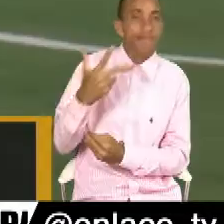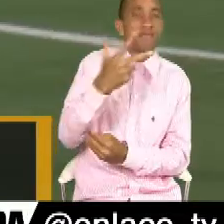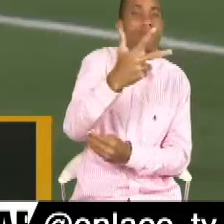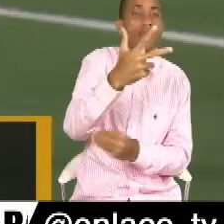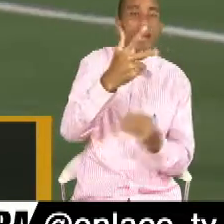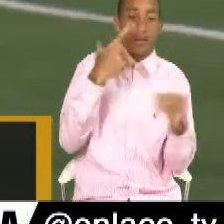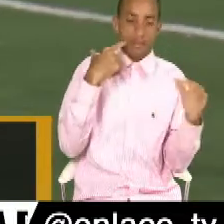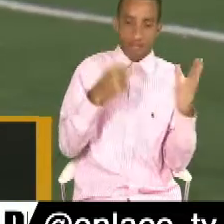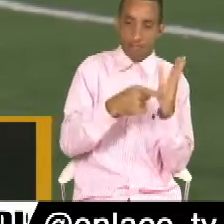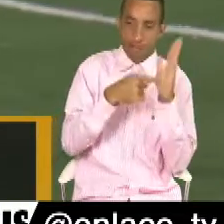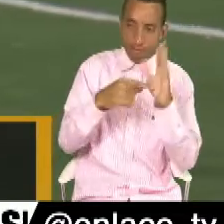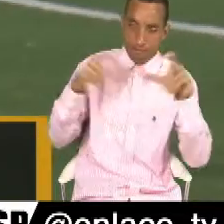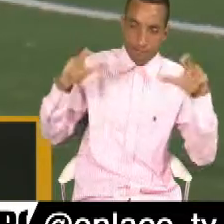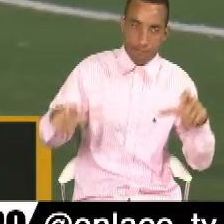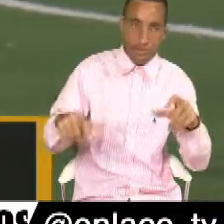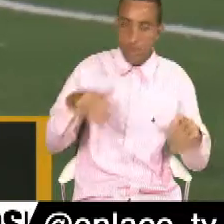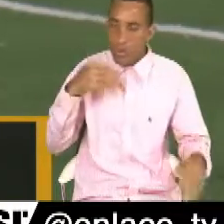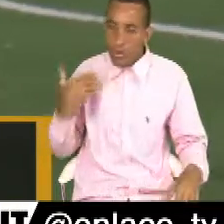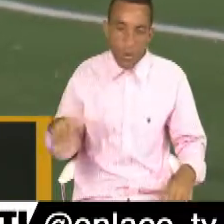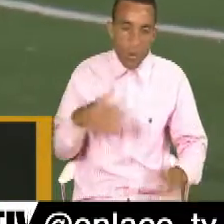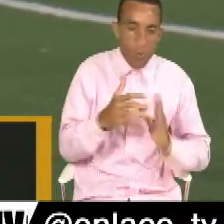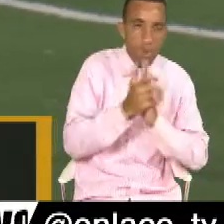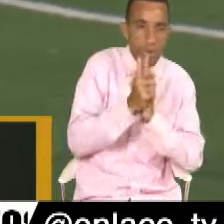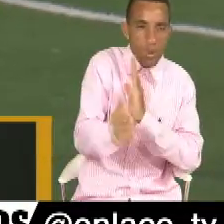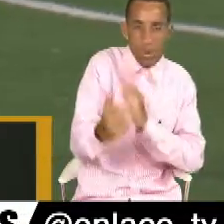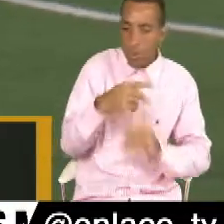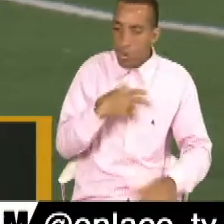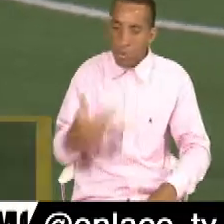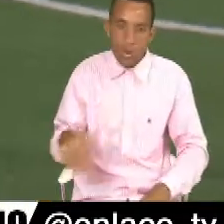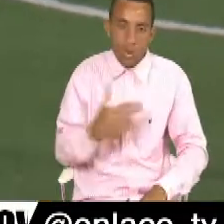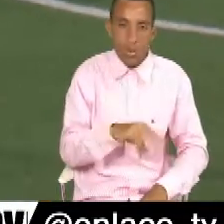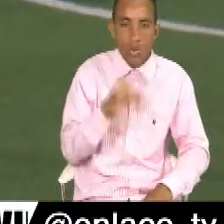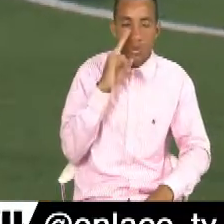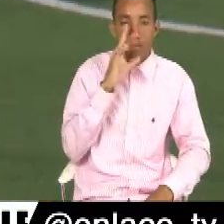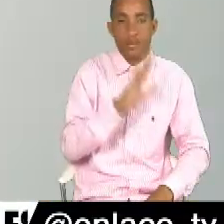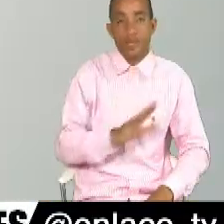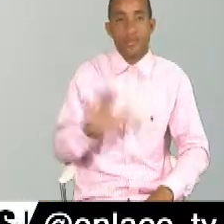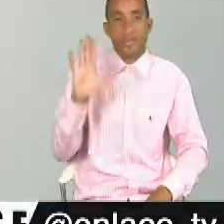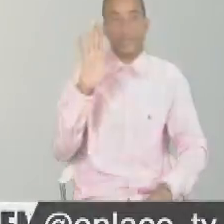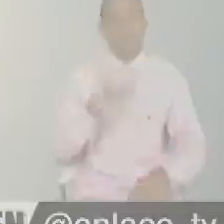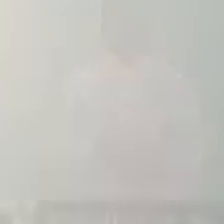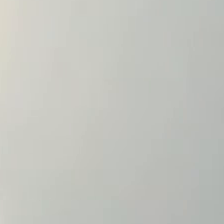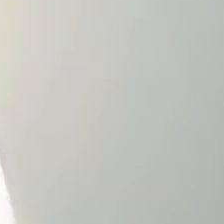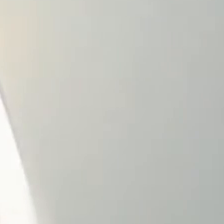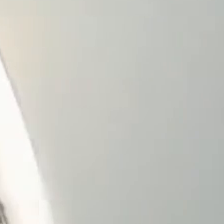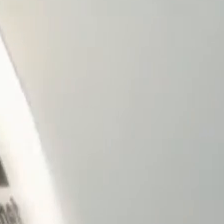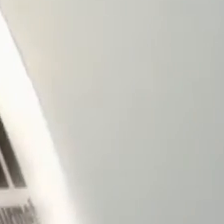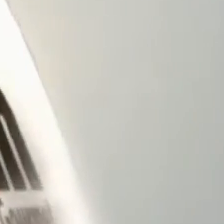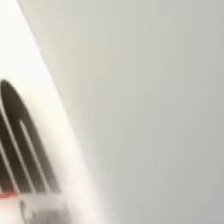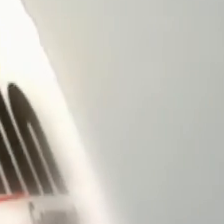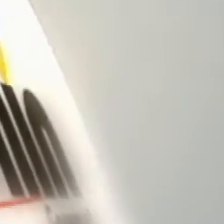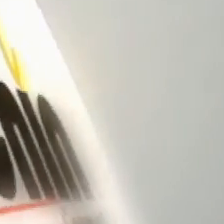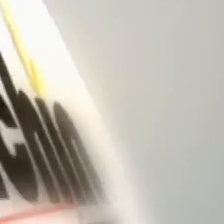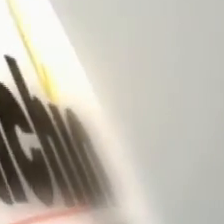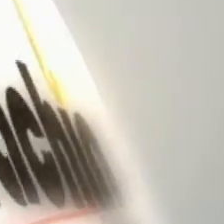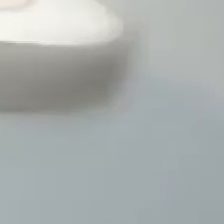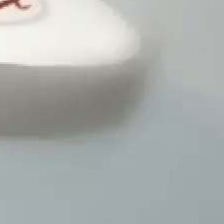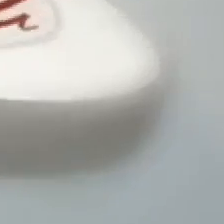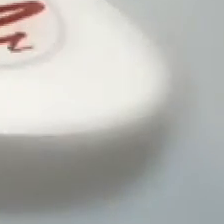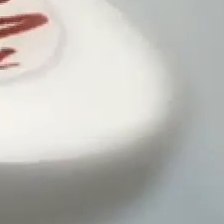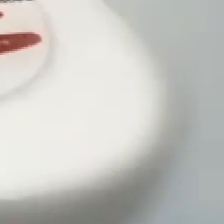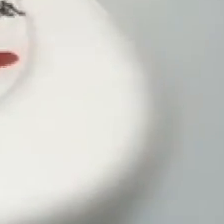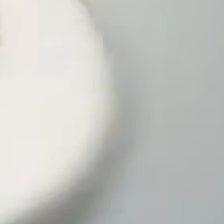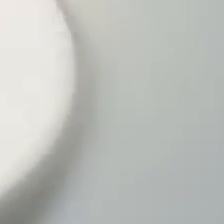lo mejor de su técnica y así lograr un buen puesto en los nacionales. Hasta aquí los deportes, con el patrocinio